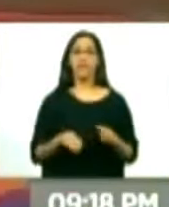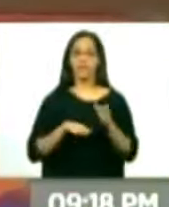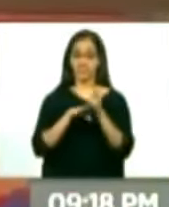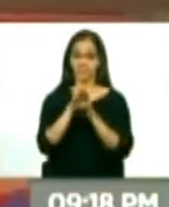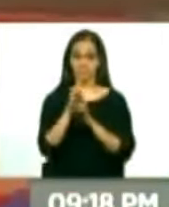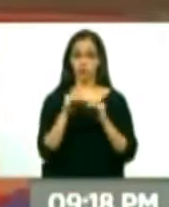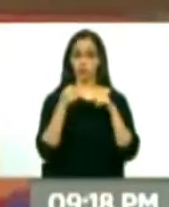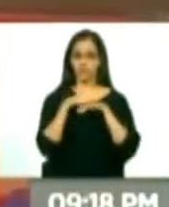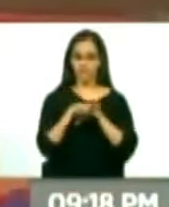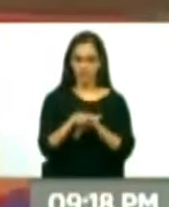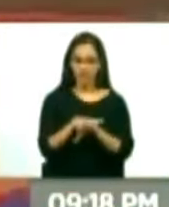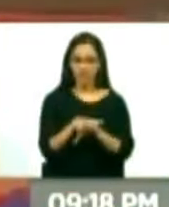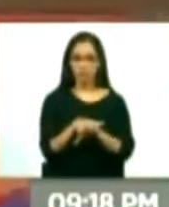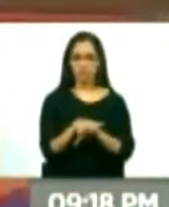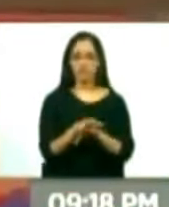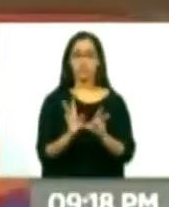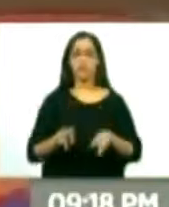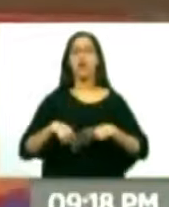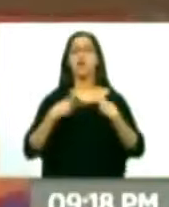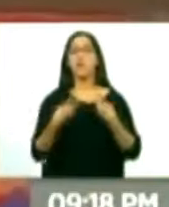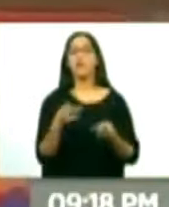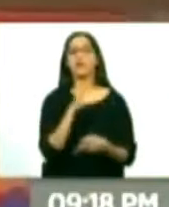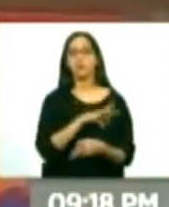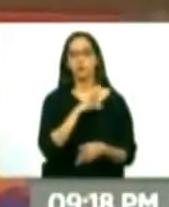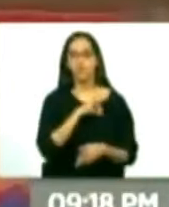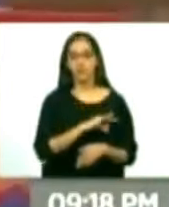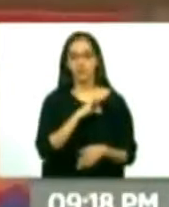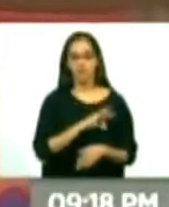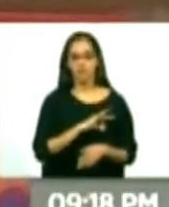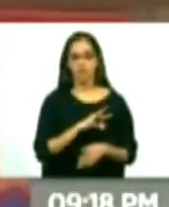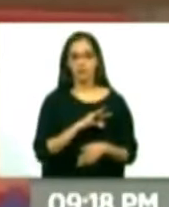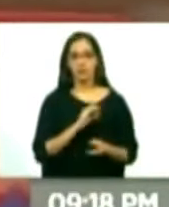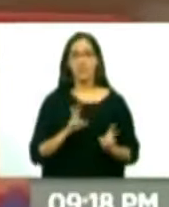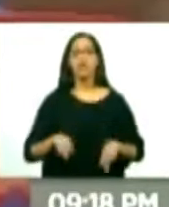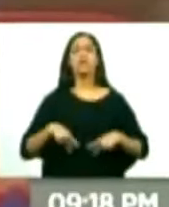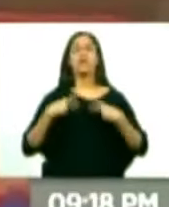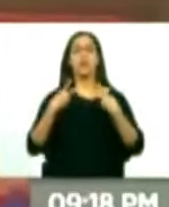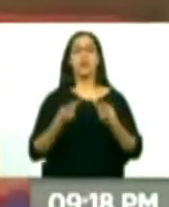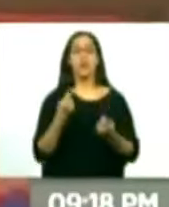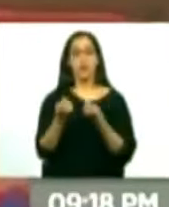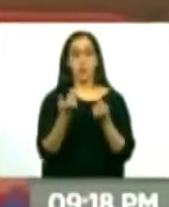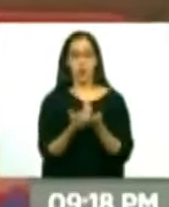integral, la nueva sociedad, la nueva economía,